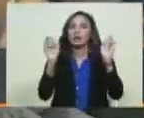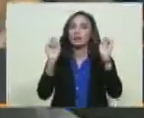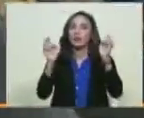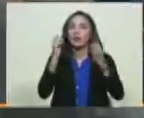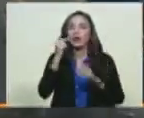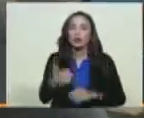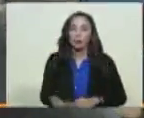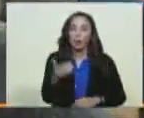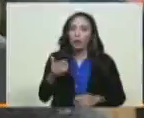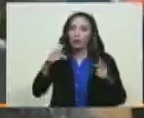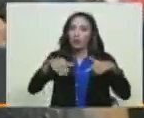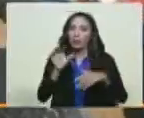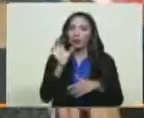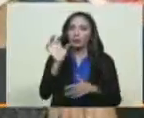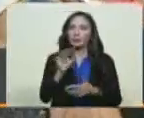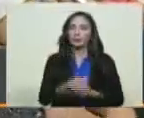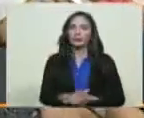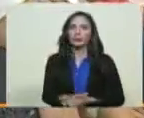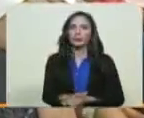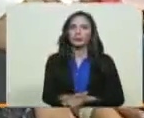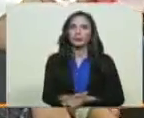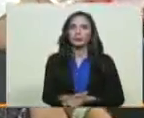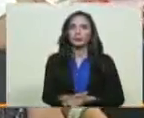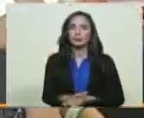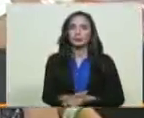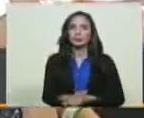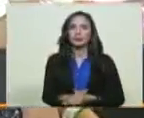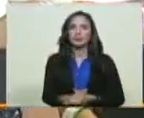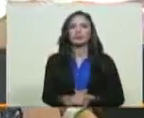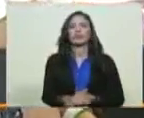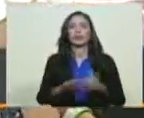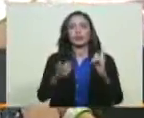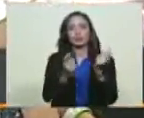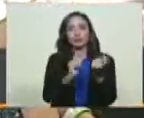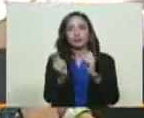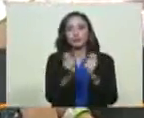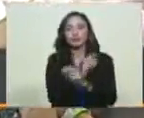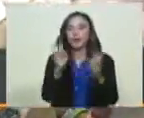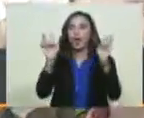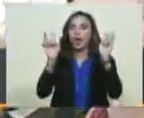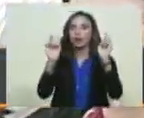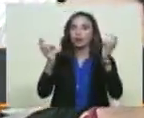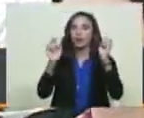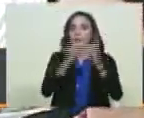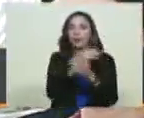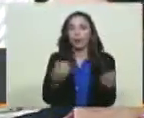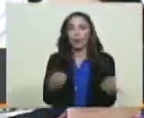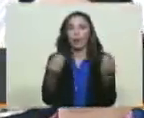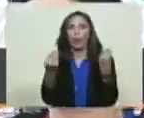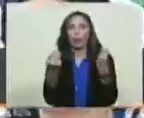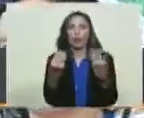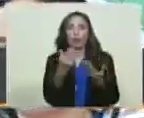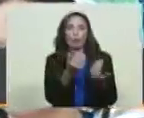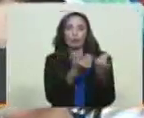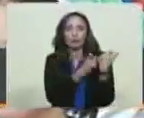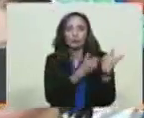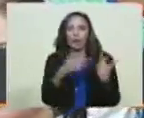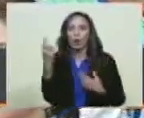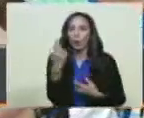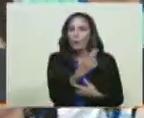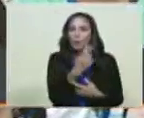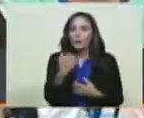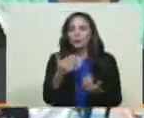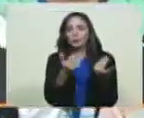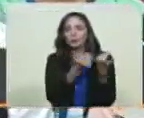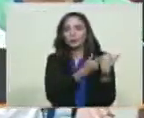repubblica los deben a ustedes comprometer con ese futuro que hay